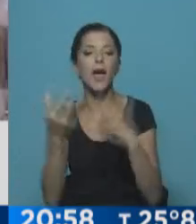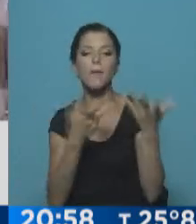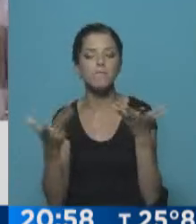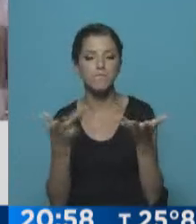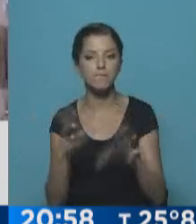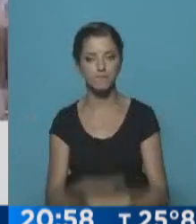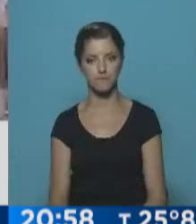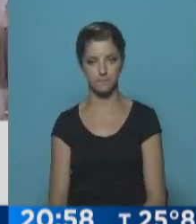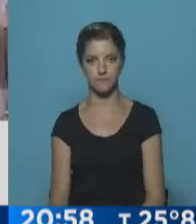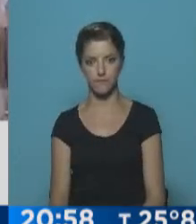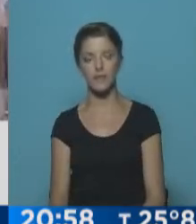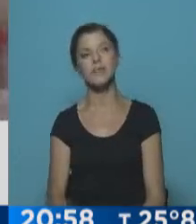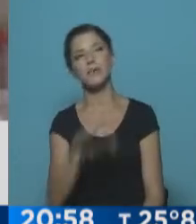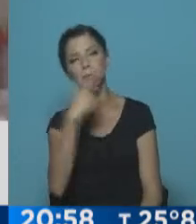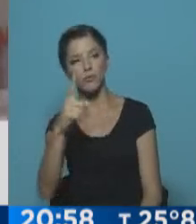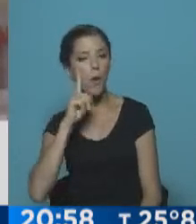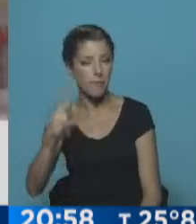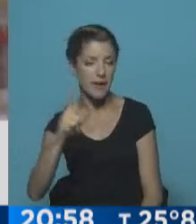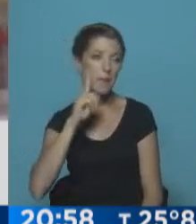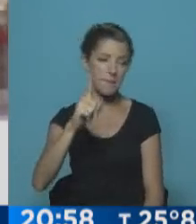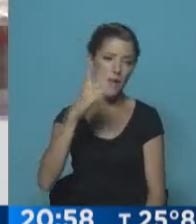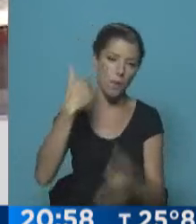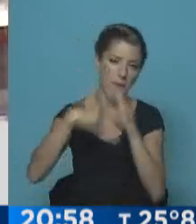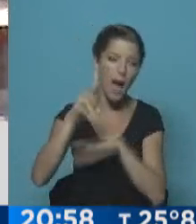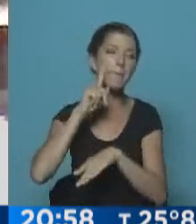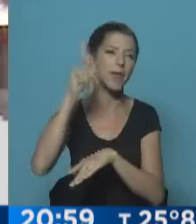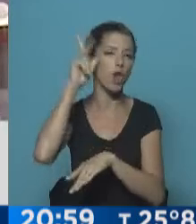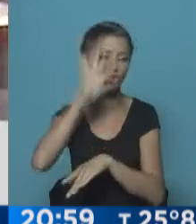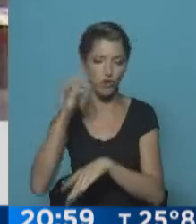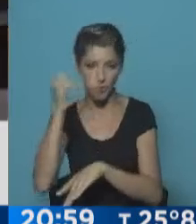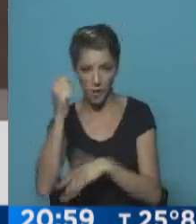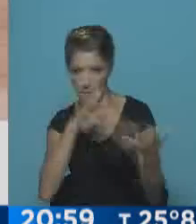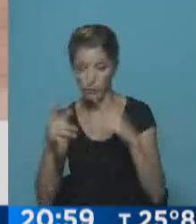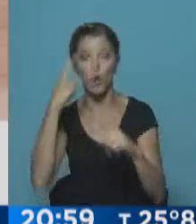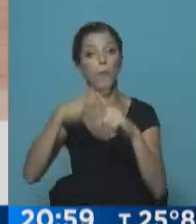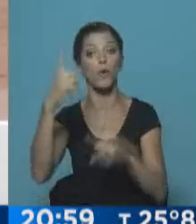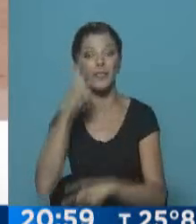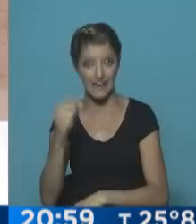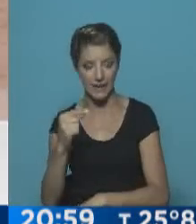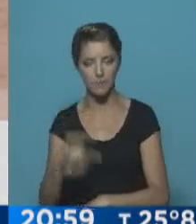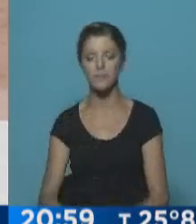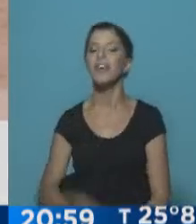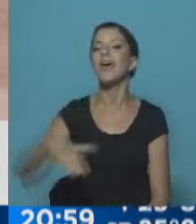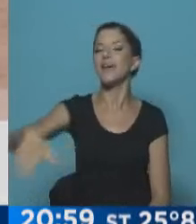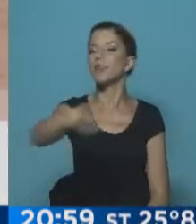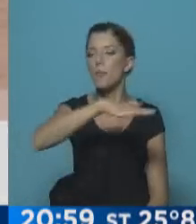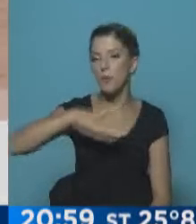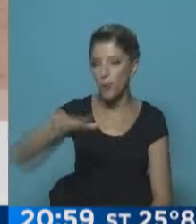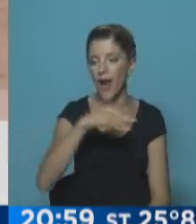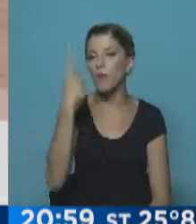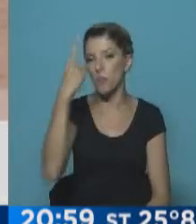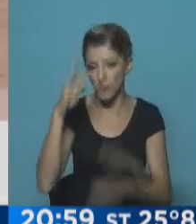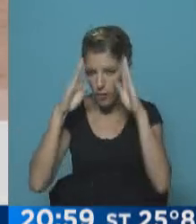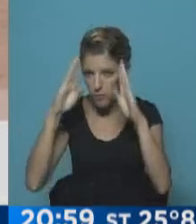hacer? Y más o menos mil y pico, 1.800 pesos, algo así. La bella San Clemente posee un atractivo